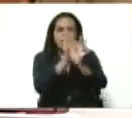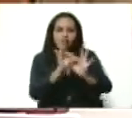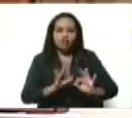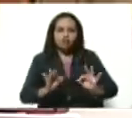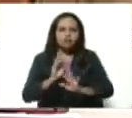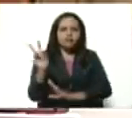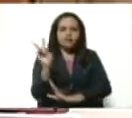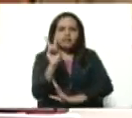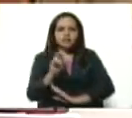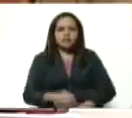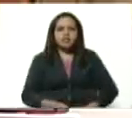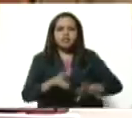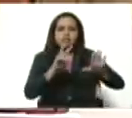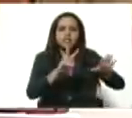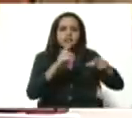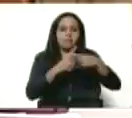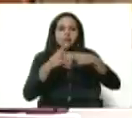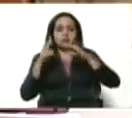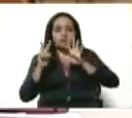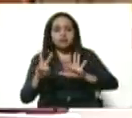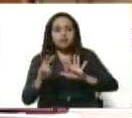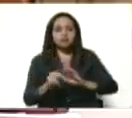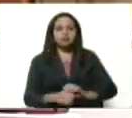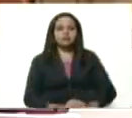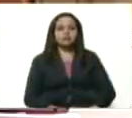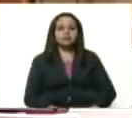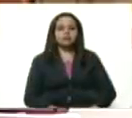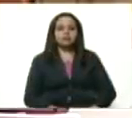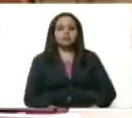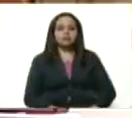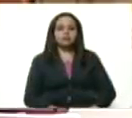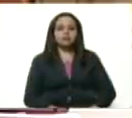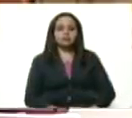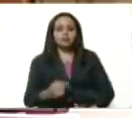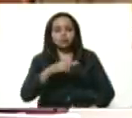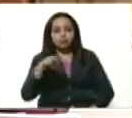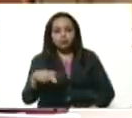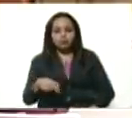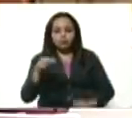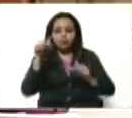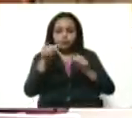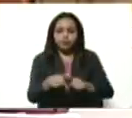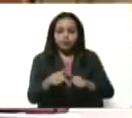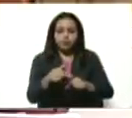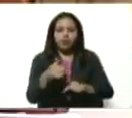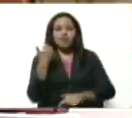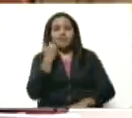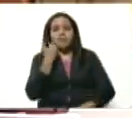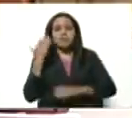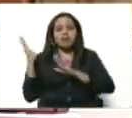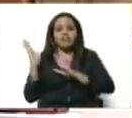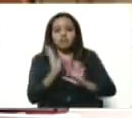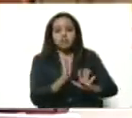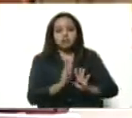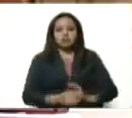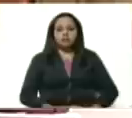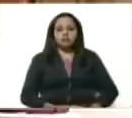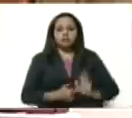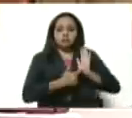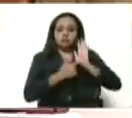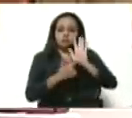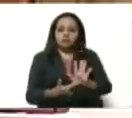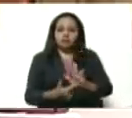venezolana del 77 estamos aquí es una enfermedad que llegó apareció